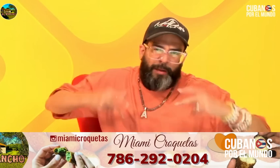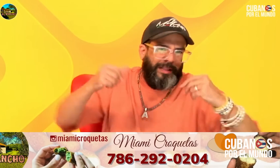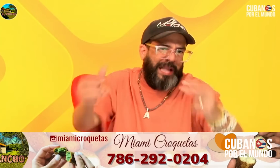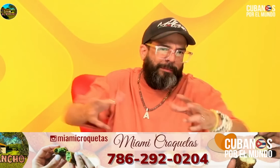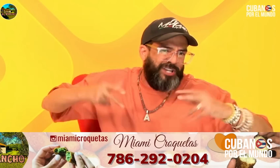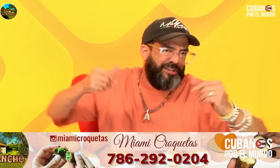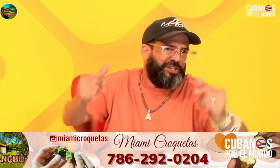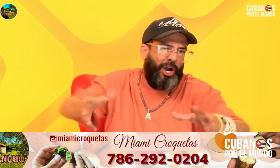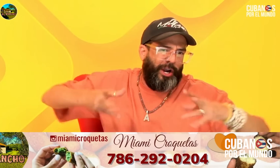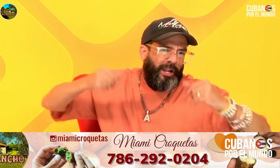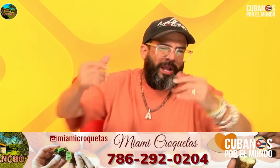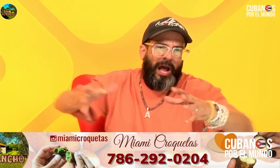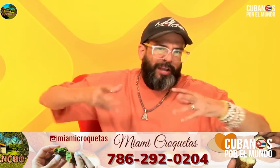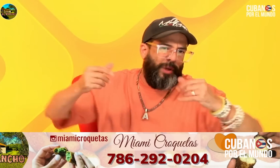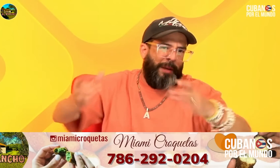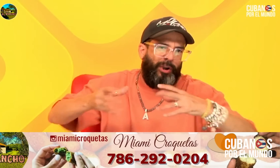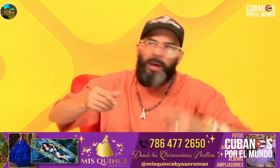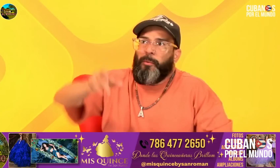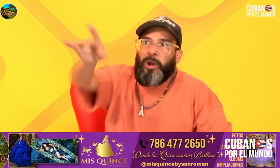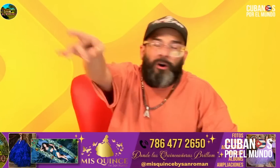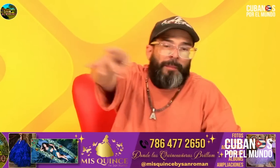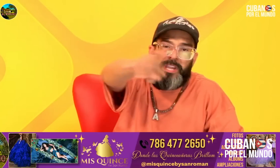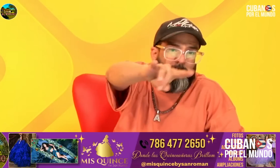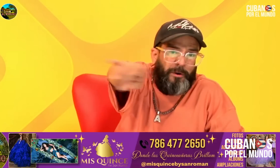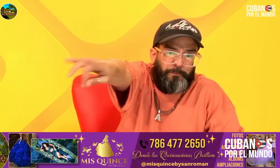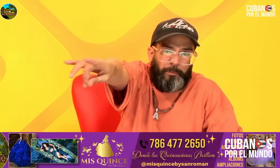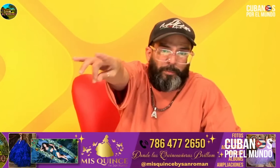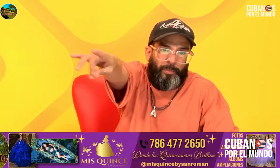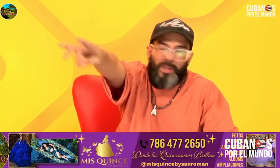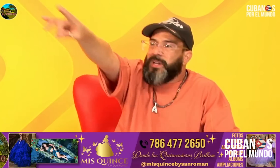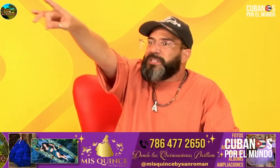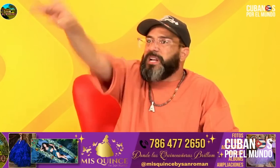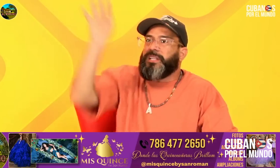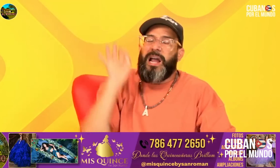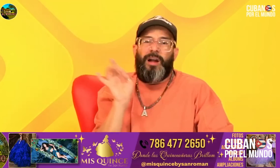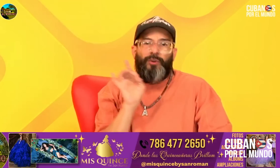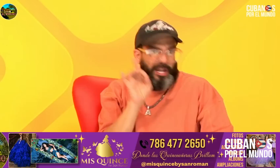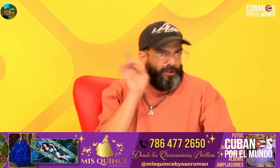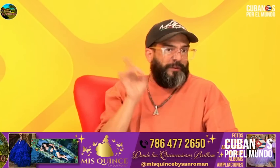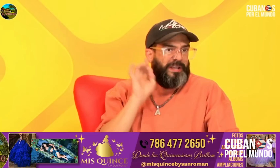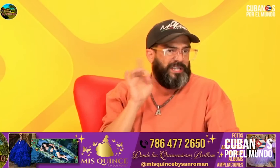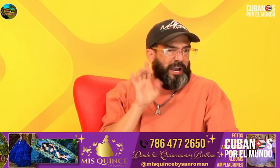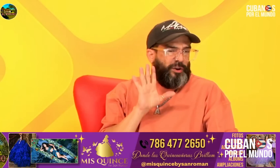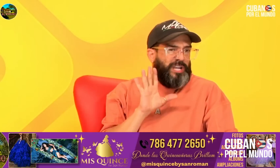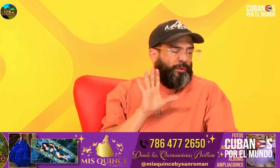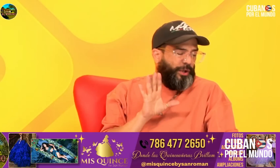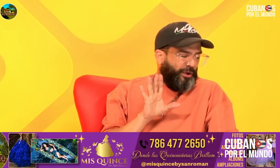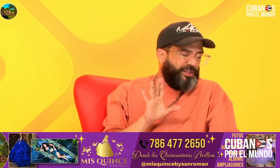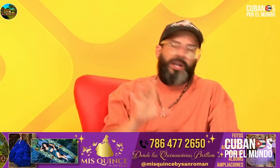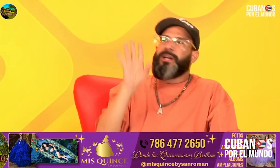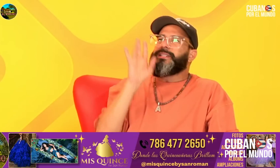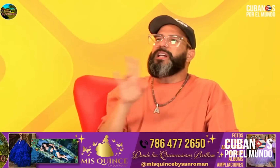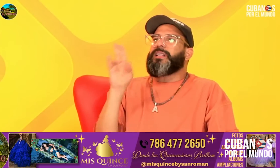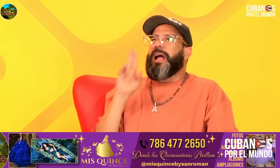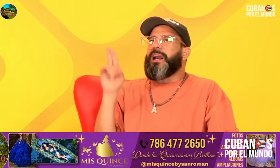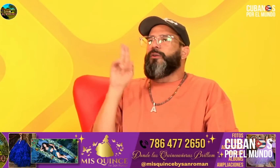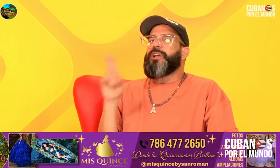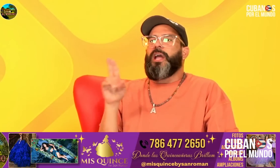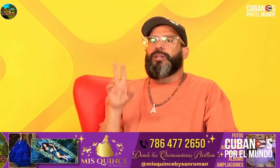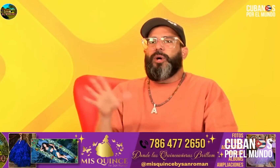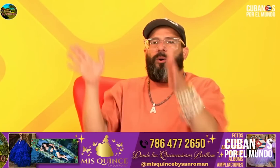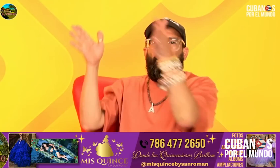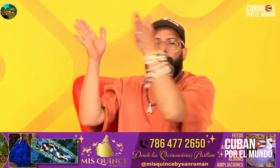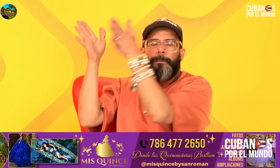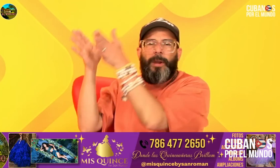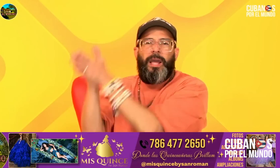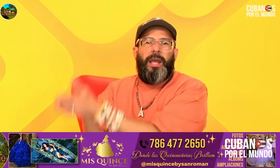Entonces levantamos sanciones. Ayudamos. Porque ahora mismo se está reuniendo. Fíjense qué cosa curiosa. Se está